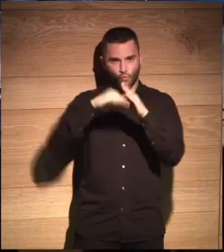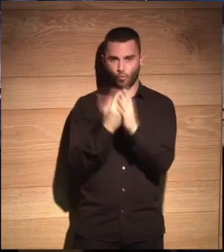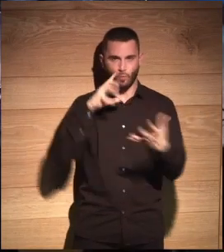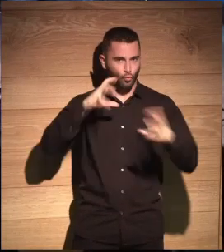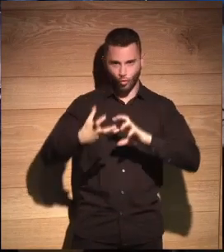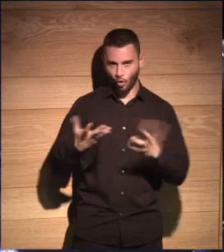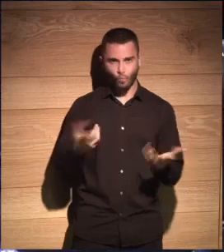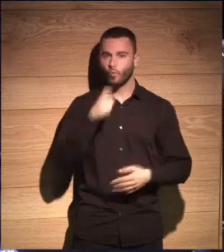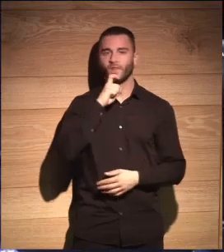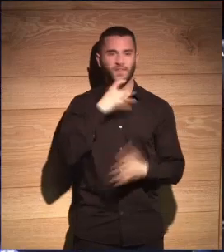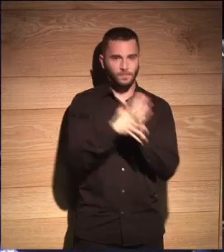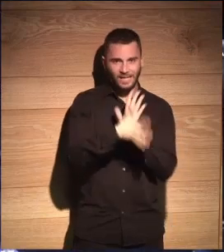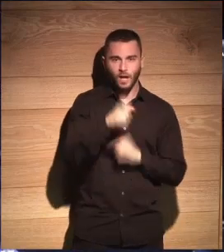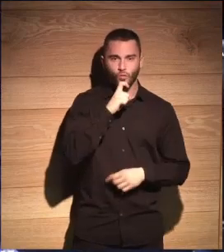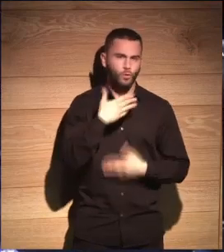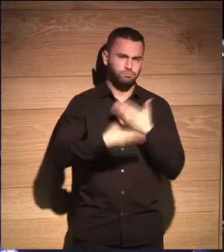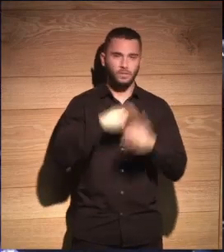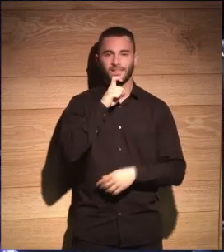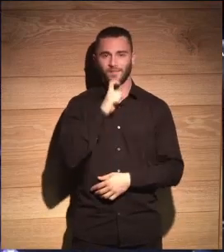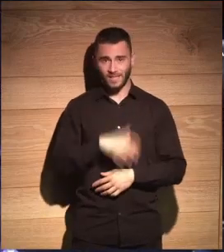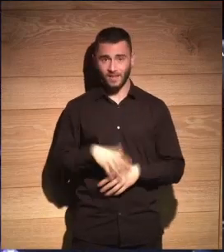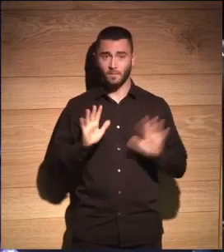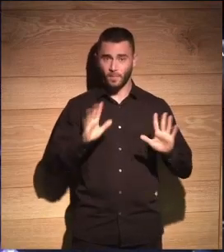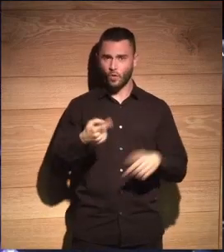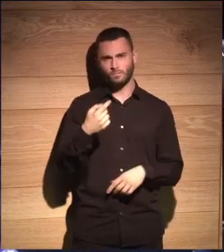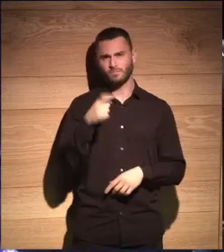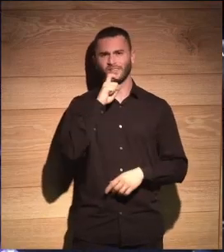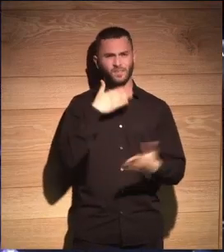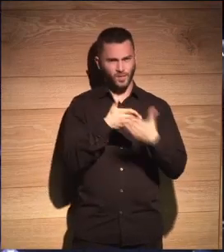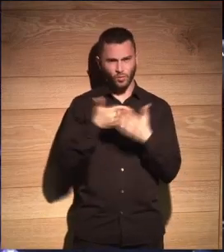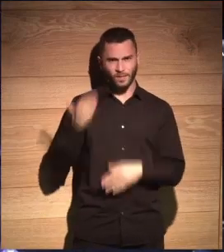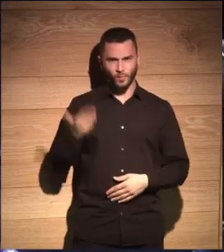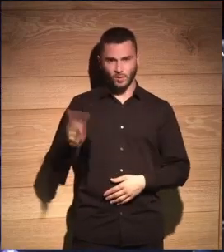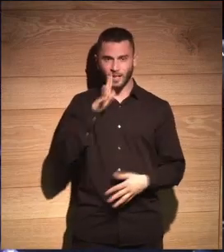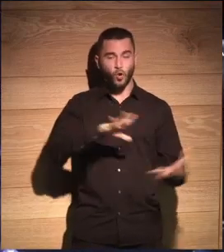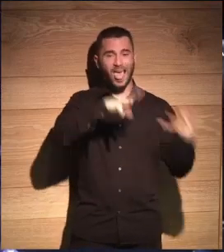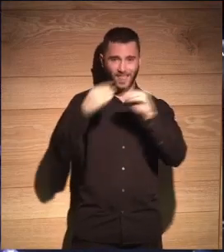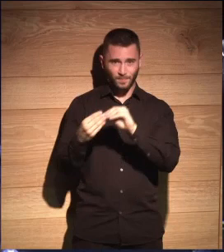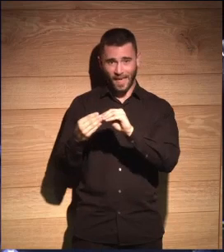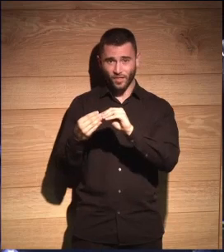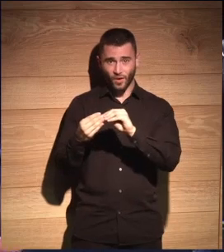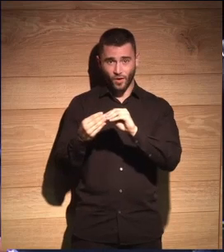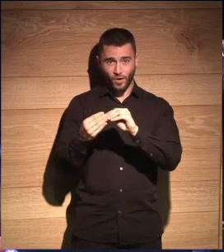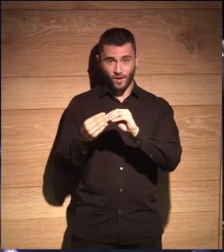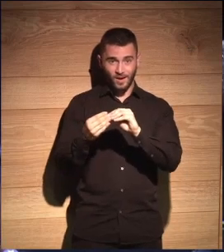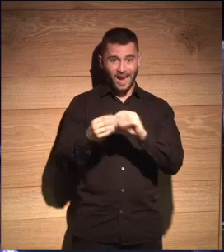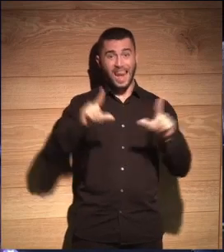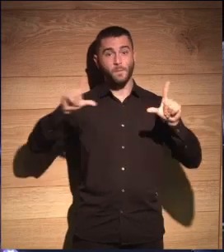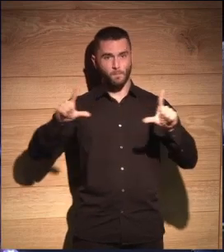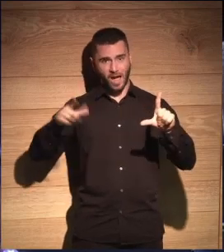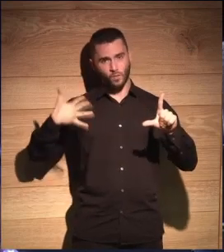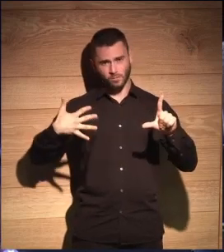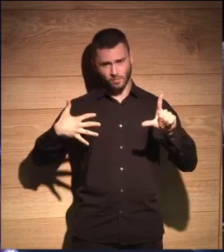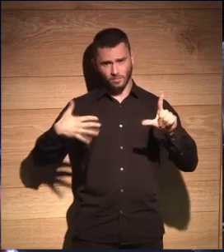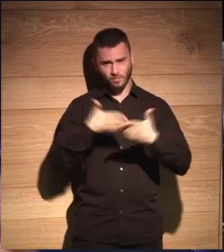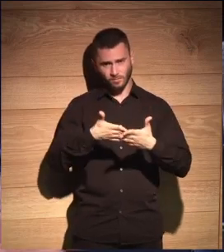muy difícil de explicar. Sí que tiene una dificultad grande de Blacksad de adaptación a imagen,